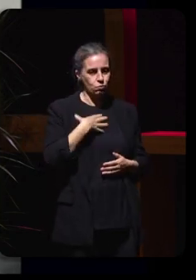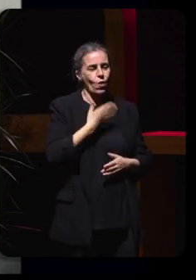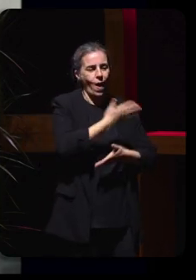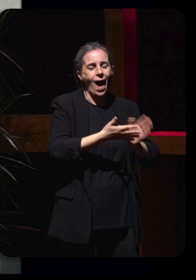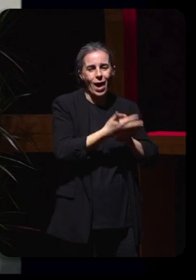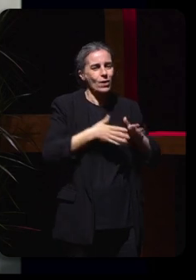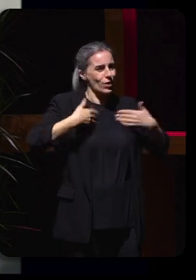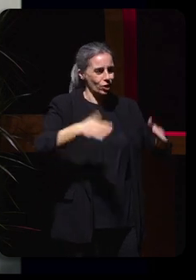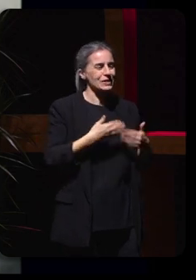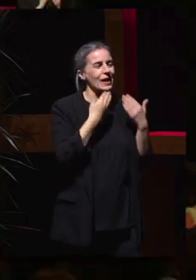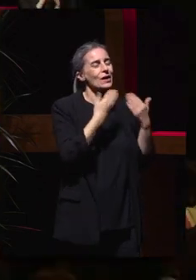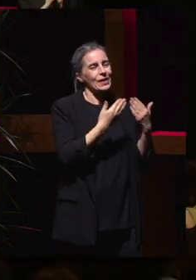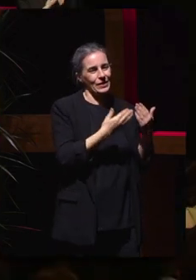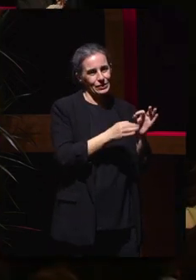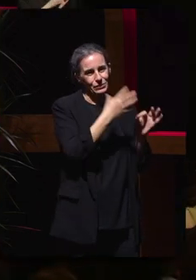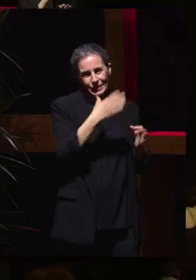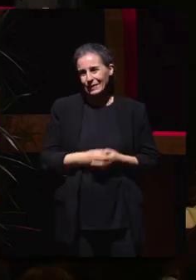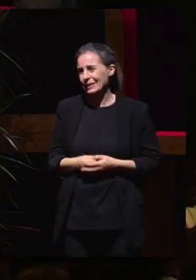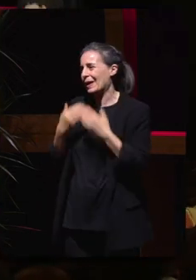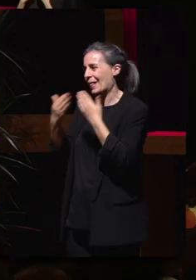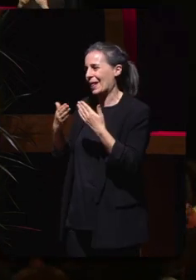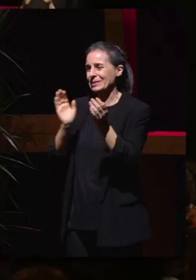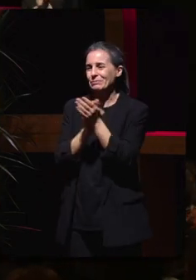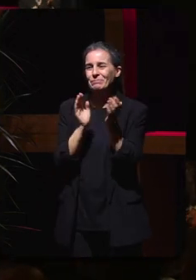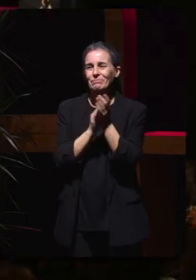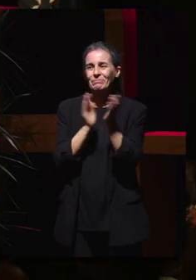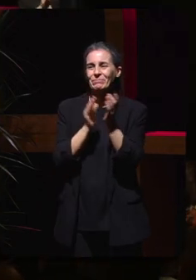tenga suerte. Gracias. Así lo